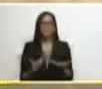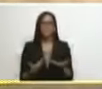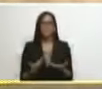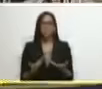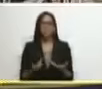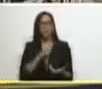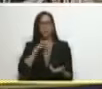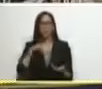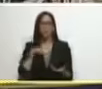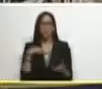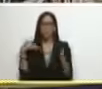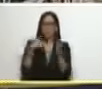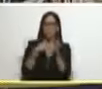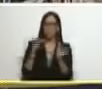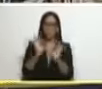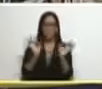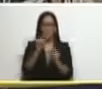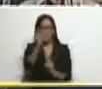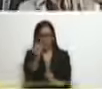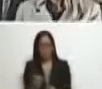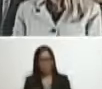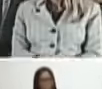Nosotros no nos metemos con nadie en este mundo.